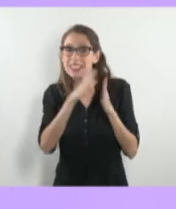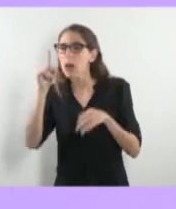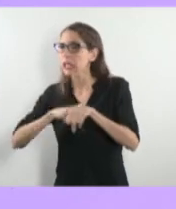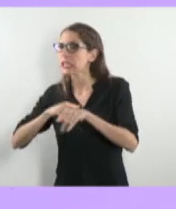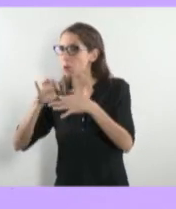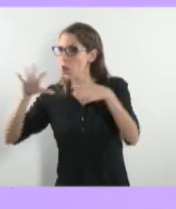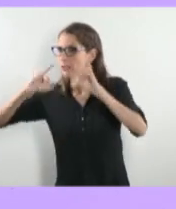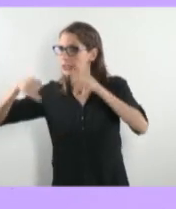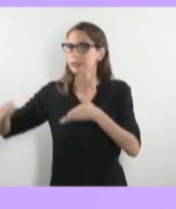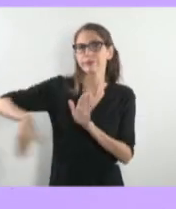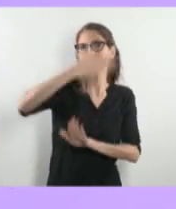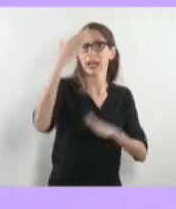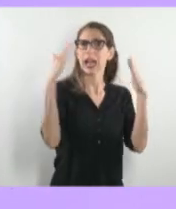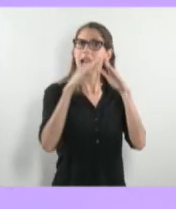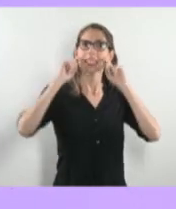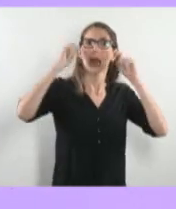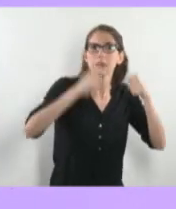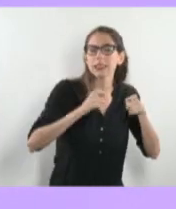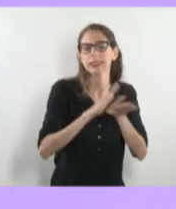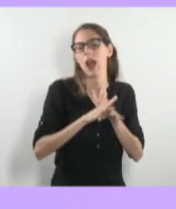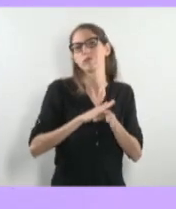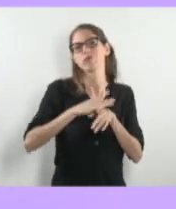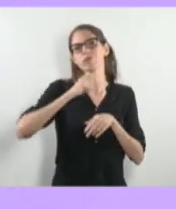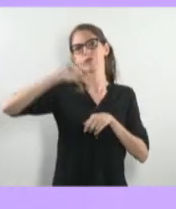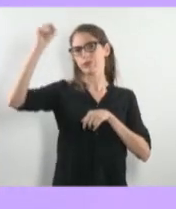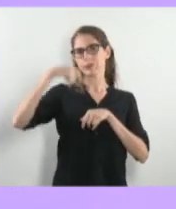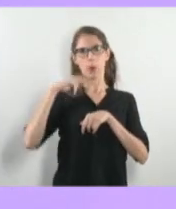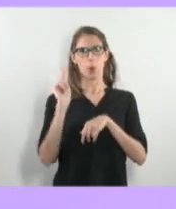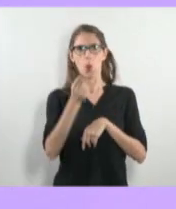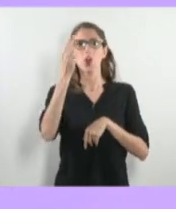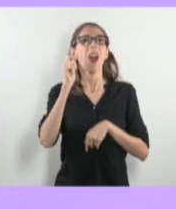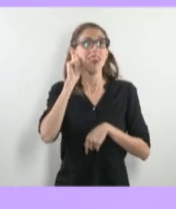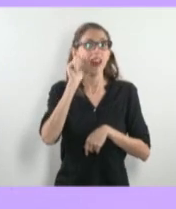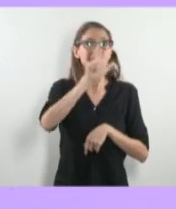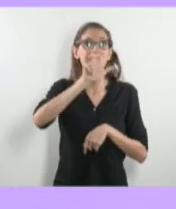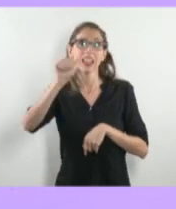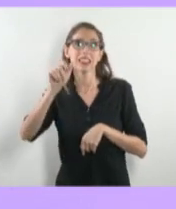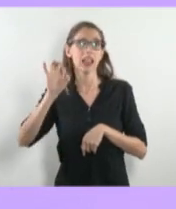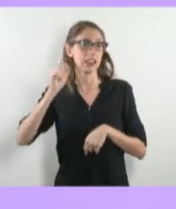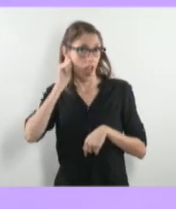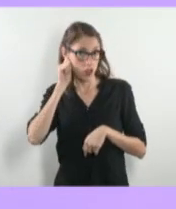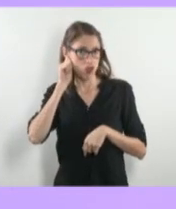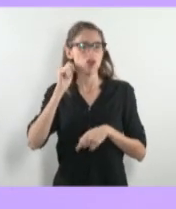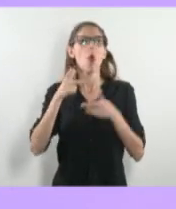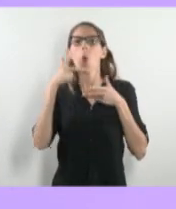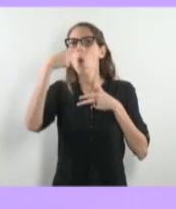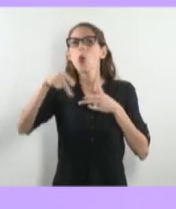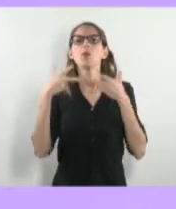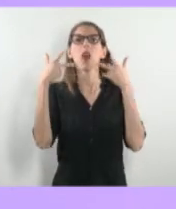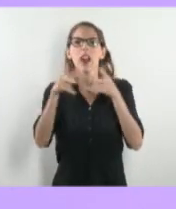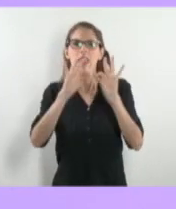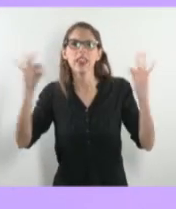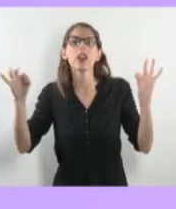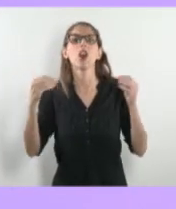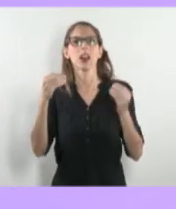pasó en su casa, terminó con su vida a los 36 años. Se despidió así: mata su luz